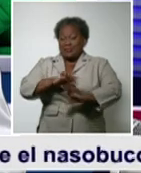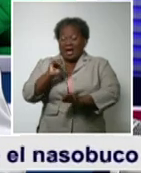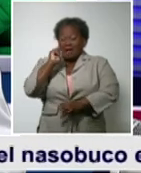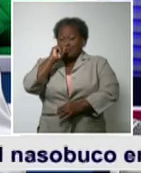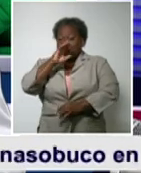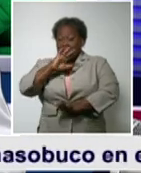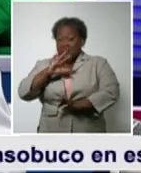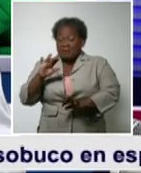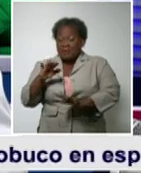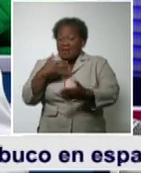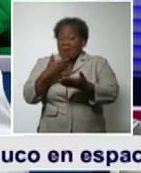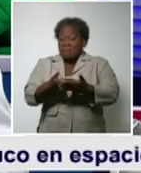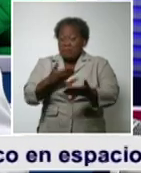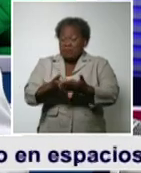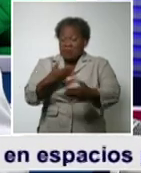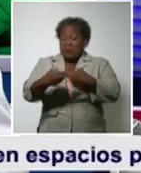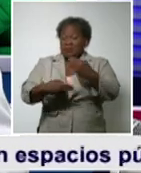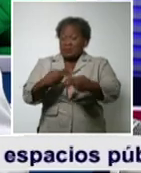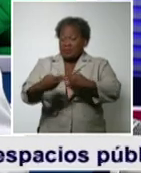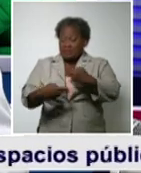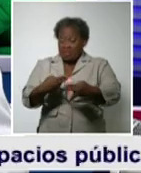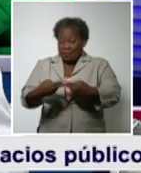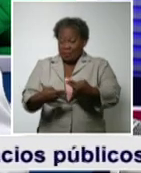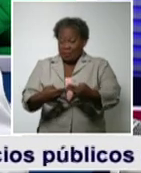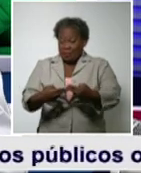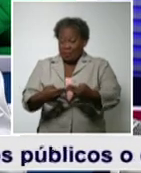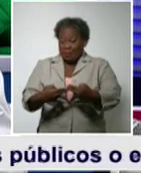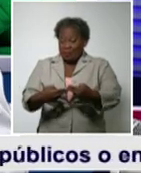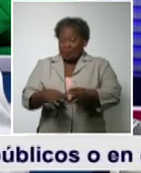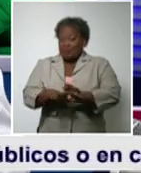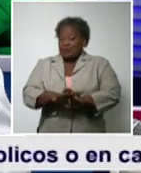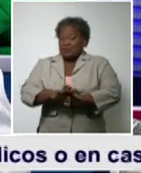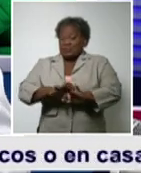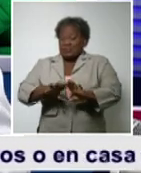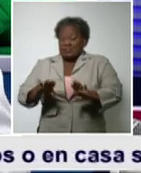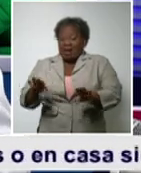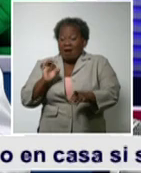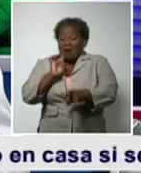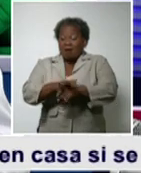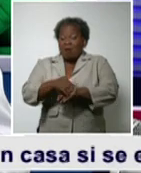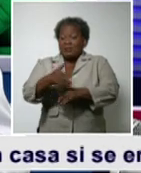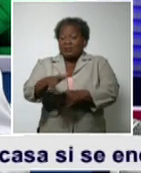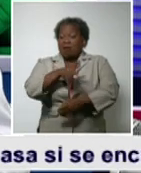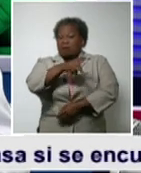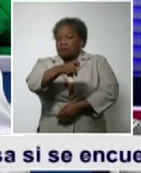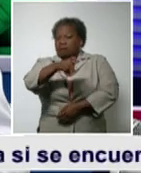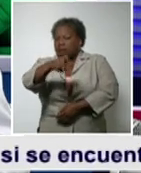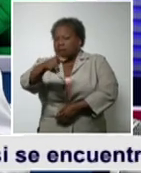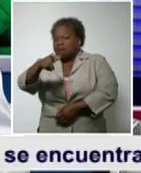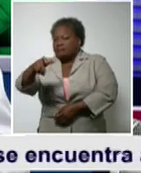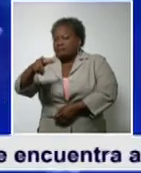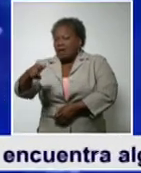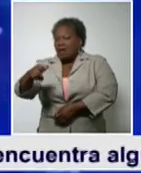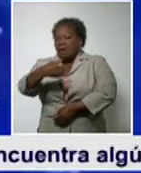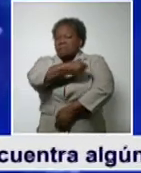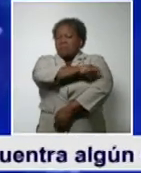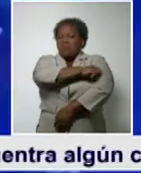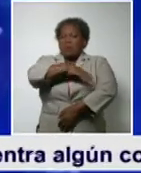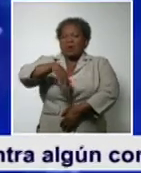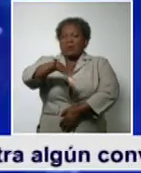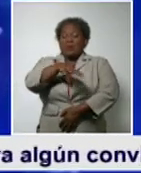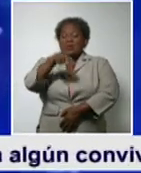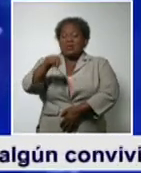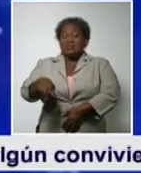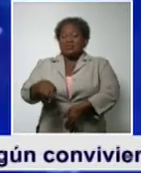ensayos que están establecidos para ya totalmente aplicarla a toda nuestra población. Esta es la situación,